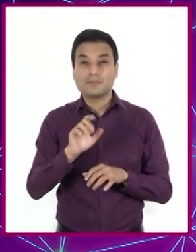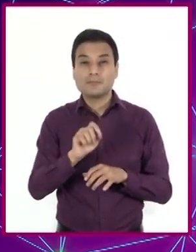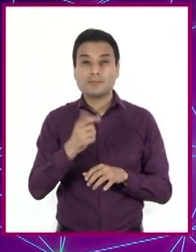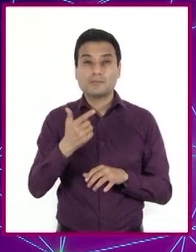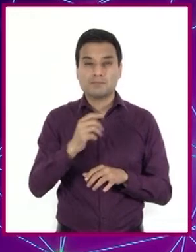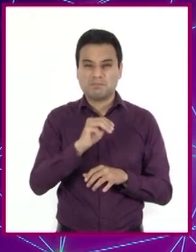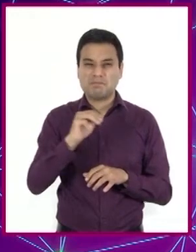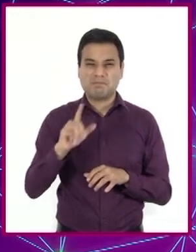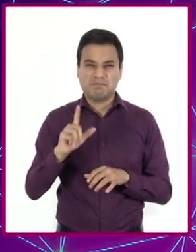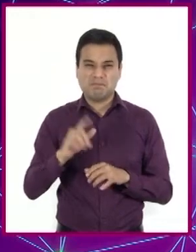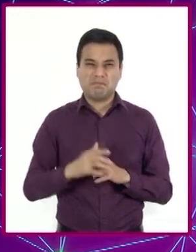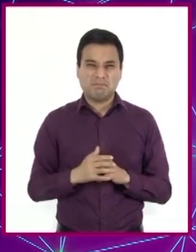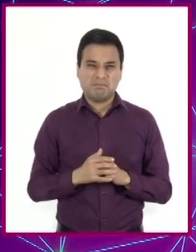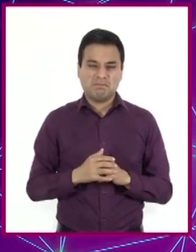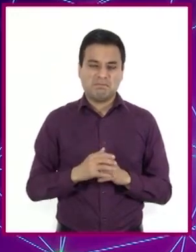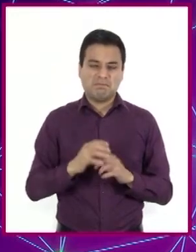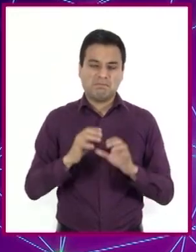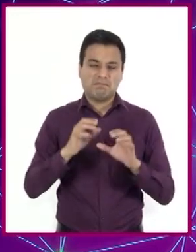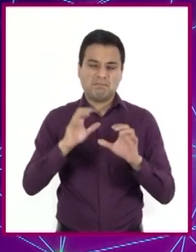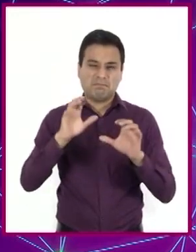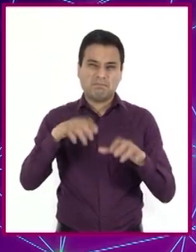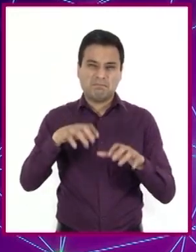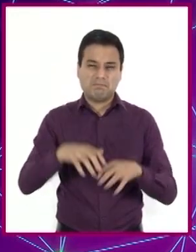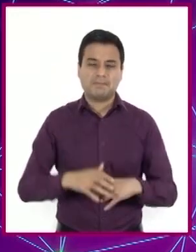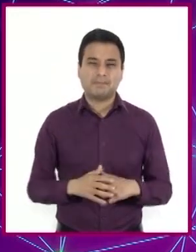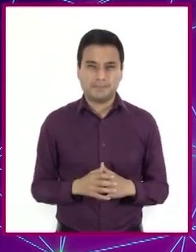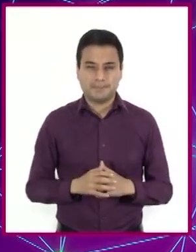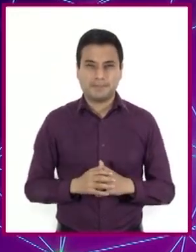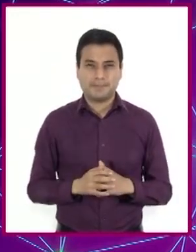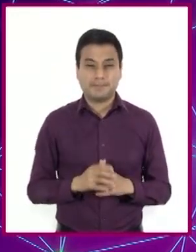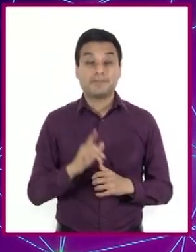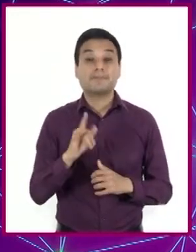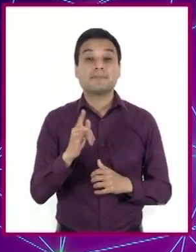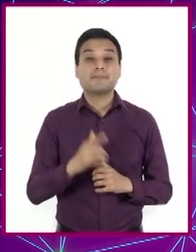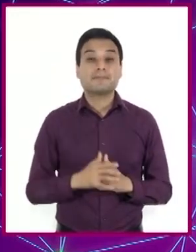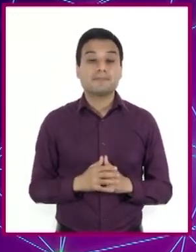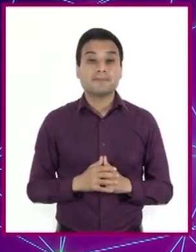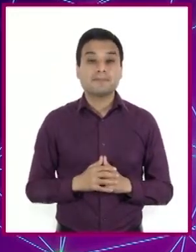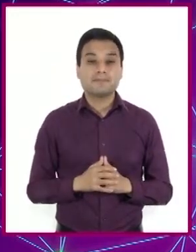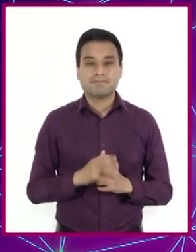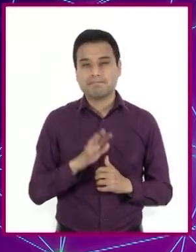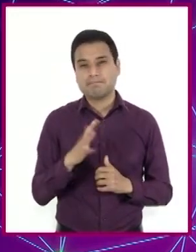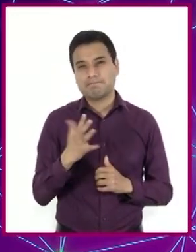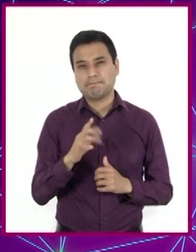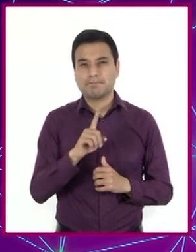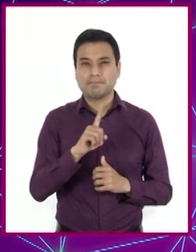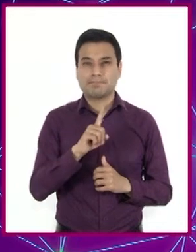155.7 milímetros de agua pluvial. En julio, el promedio es de